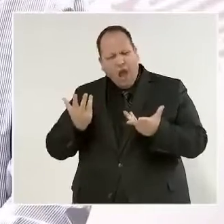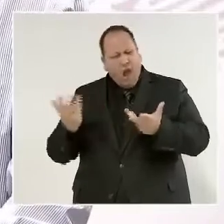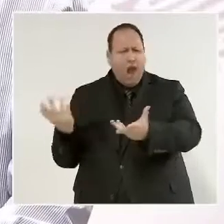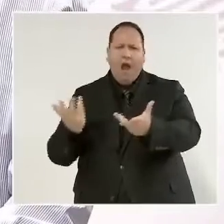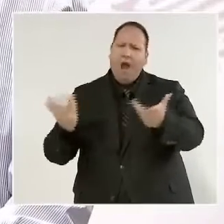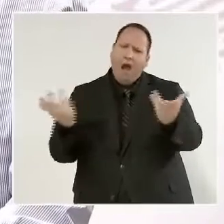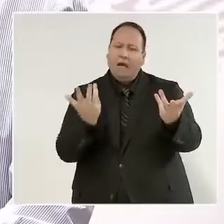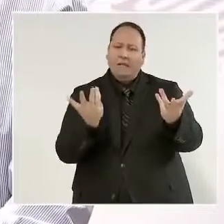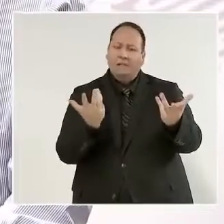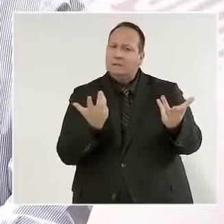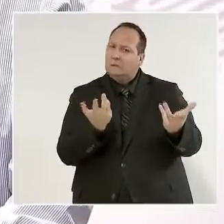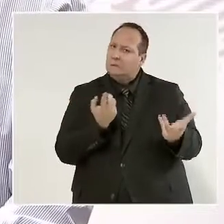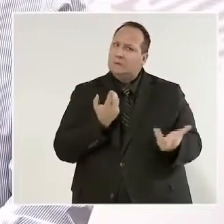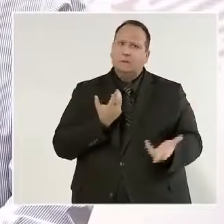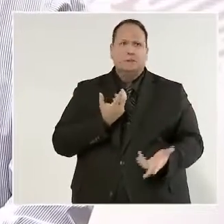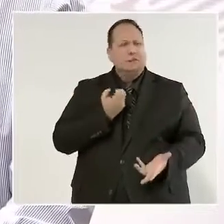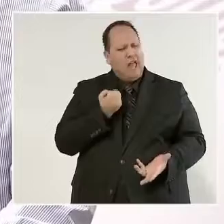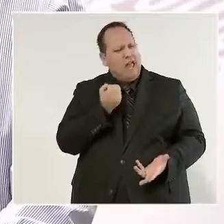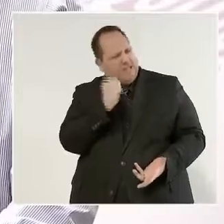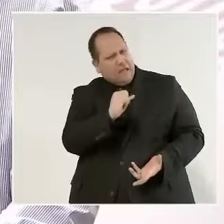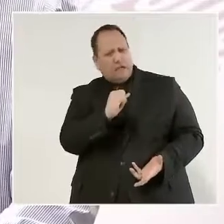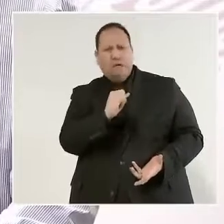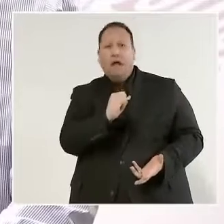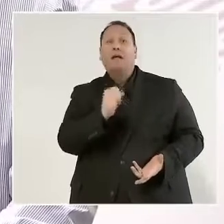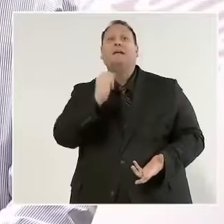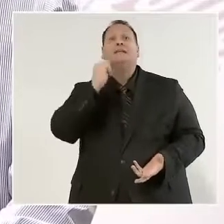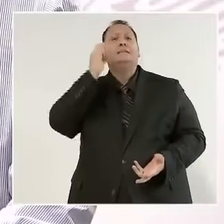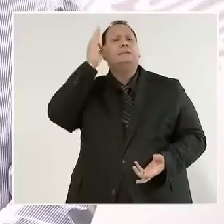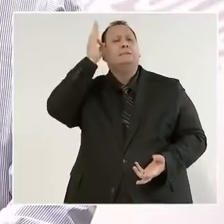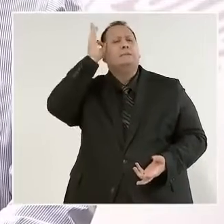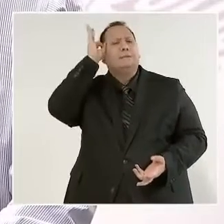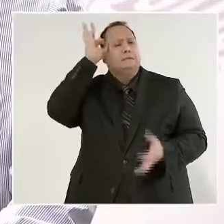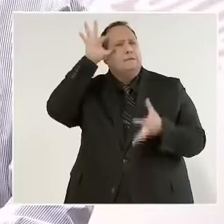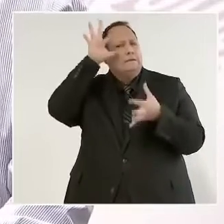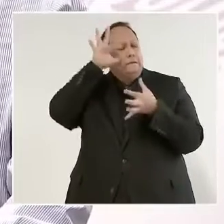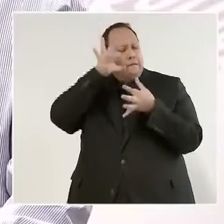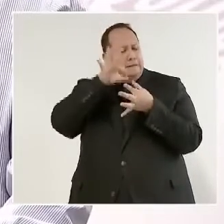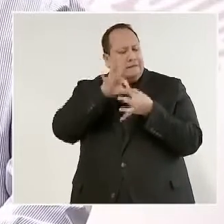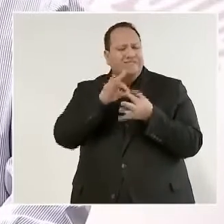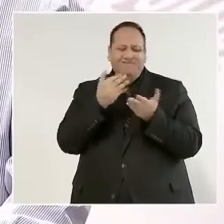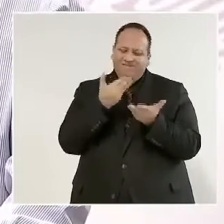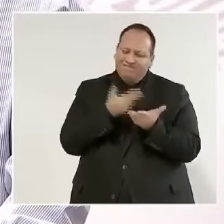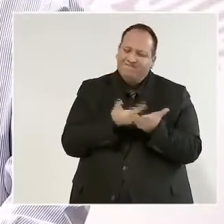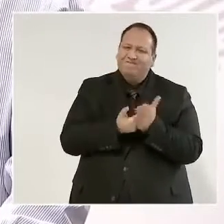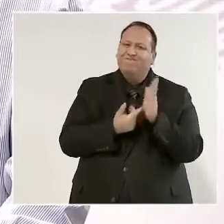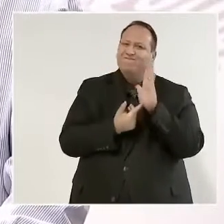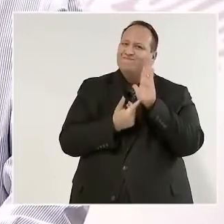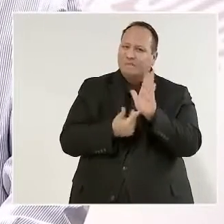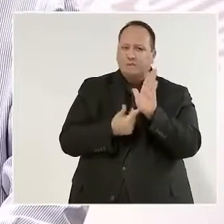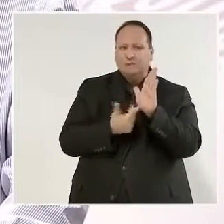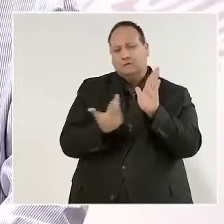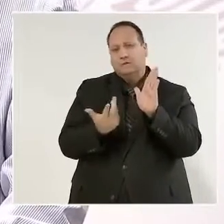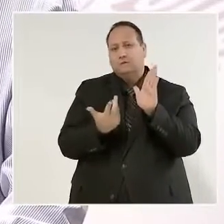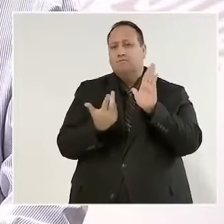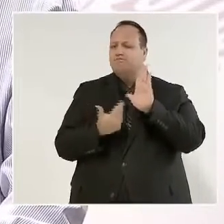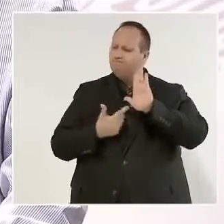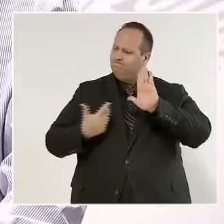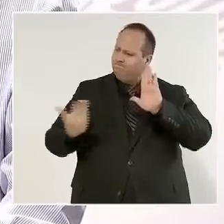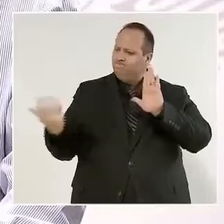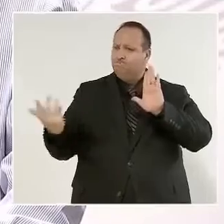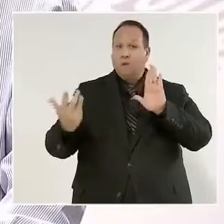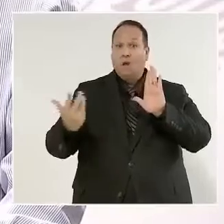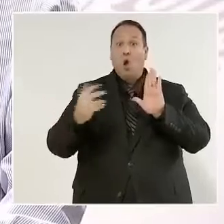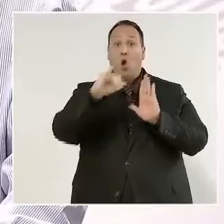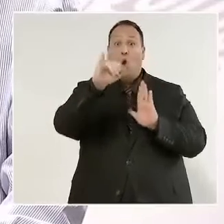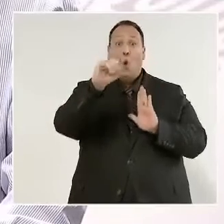es sinónimo de servicio. Es seguir el ejemplo de